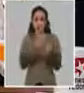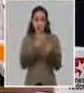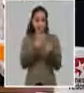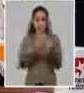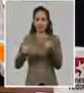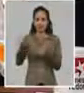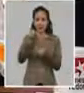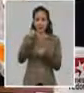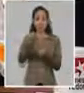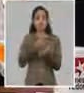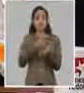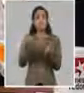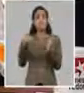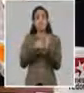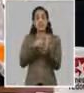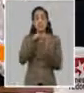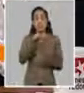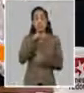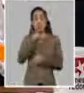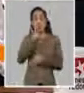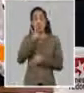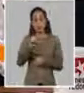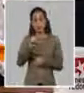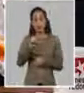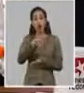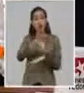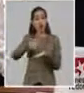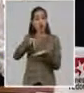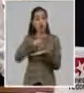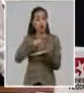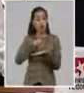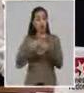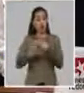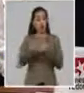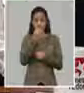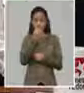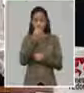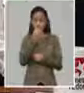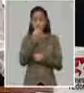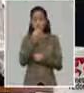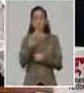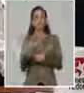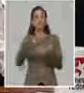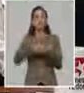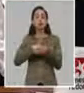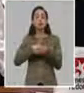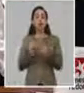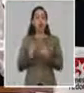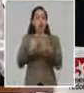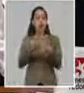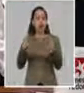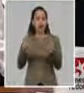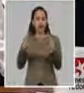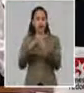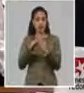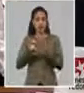se mantienen 1.140 unidades prestando servicio. Ahí se han incorporado para la entrega a domicilio. Eso ha sido una